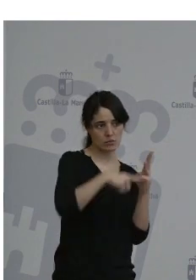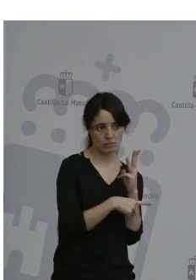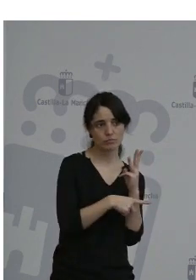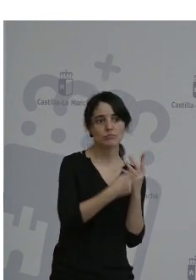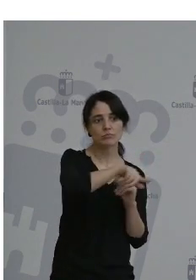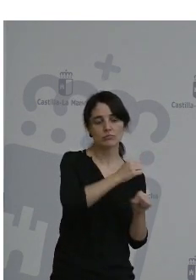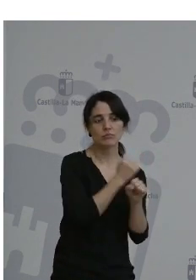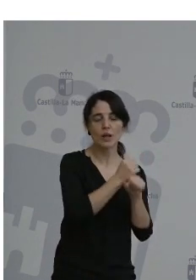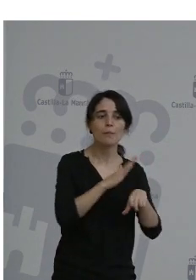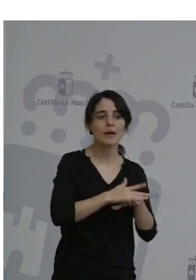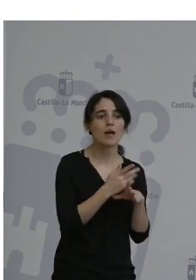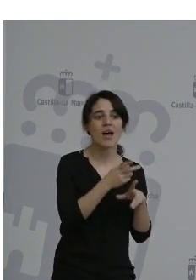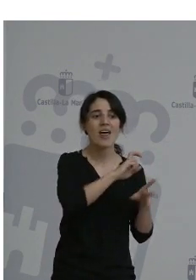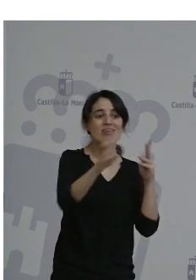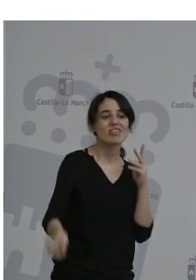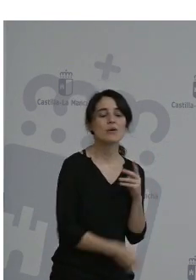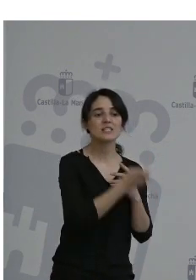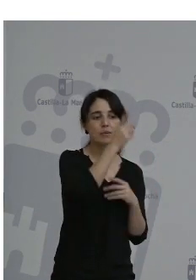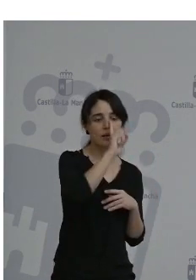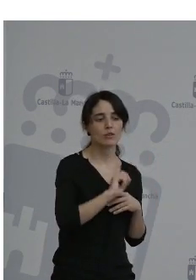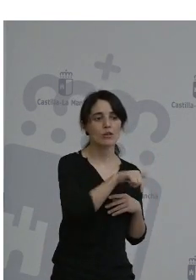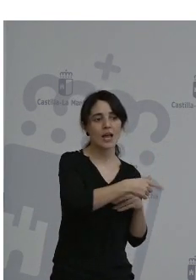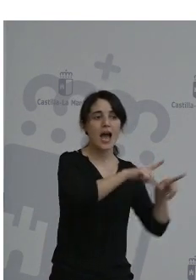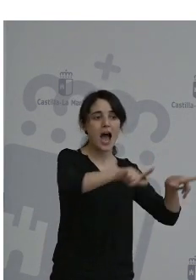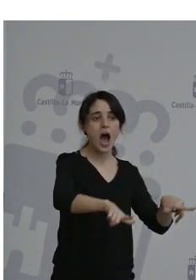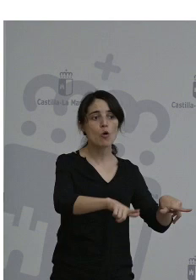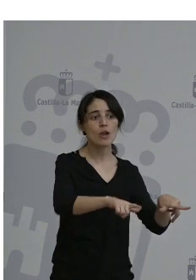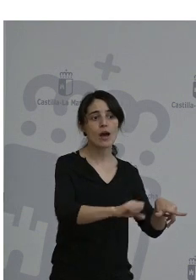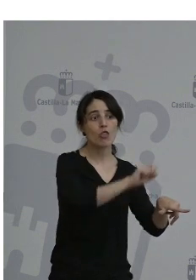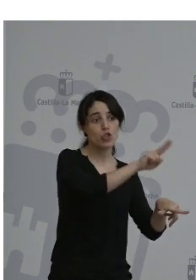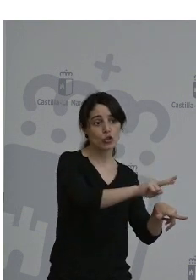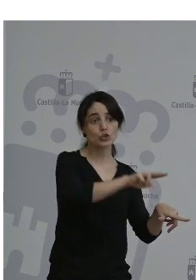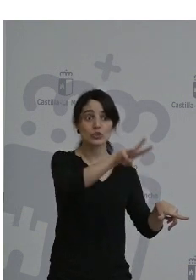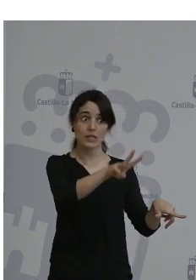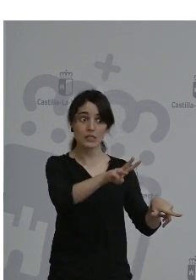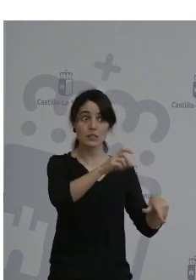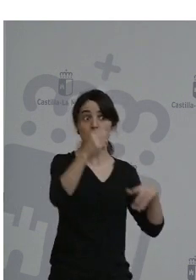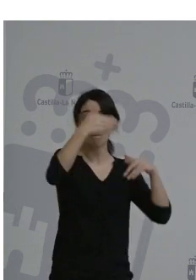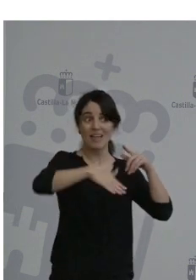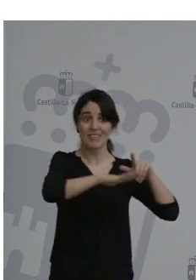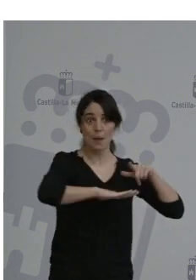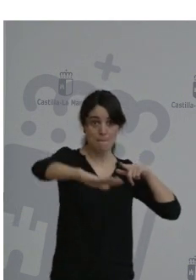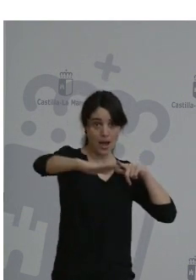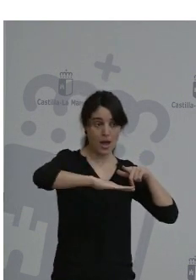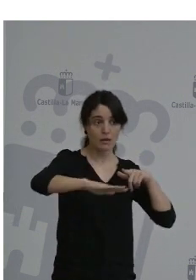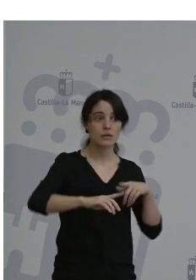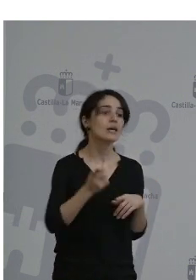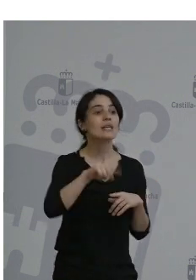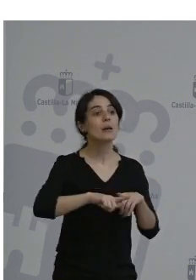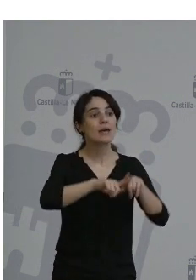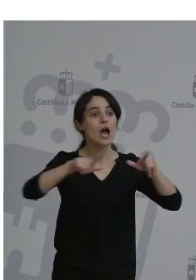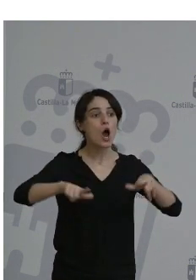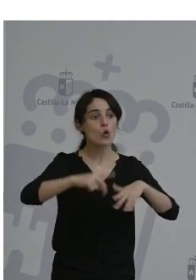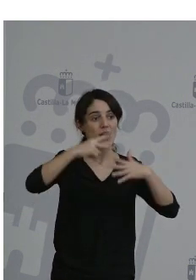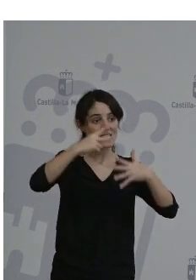diversificación de perfiles. Las aulas son la 2 y la 3, que están en la planta baja, y el aula 7,